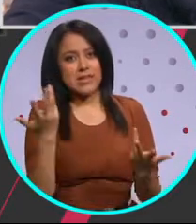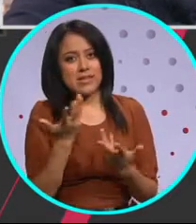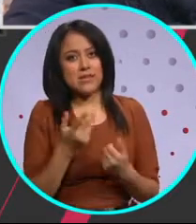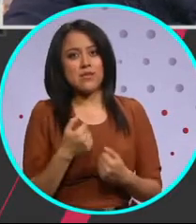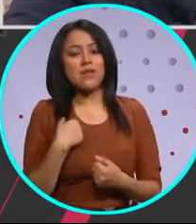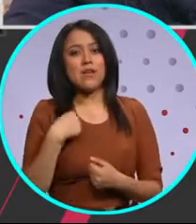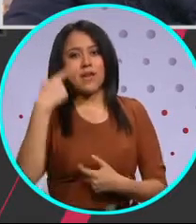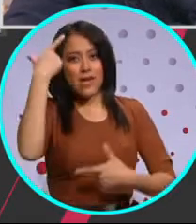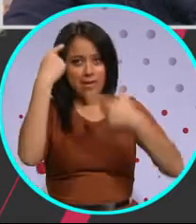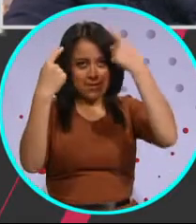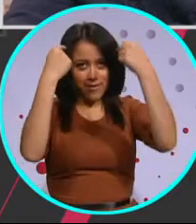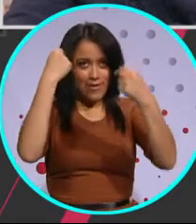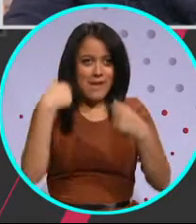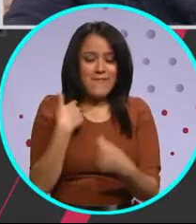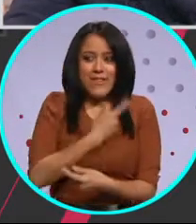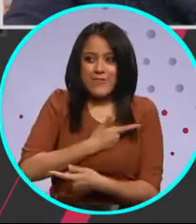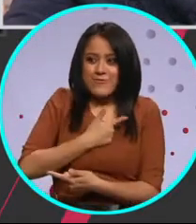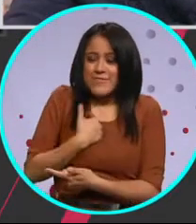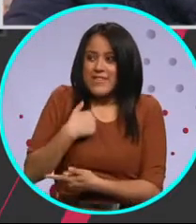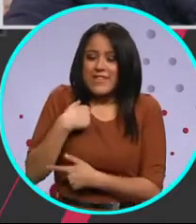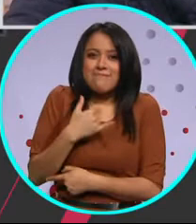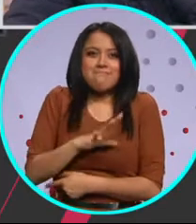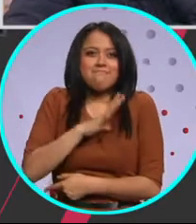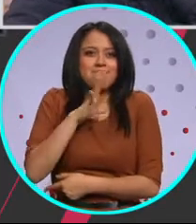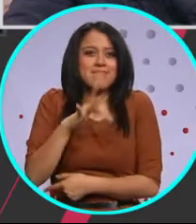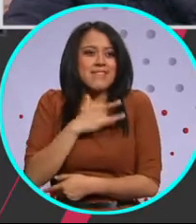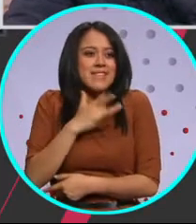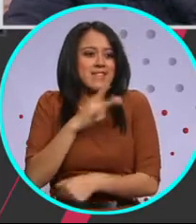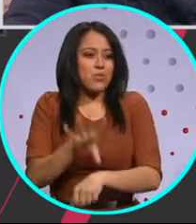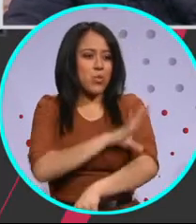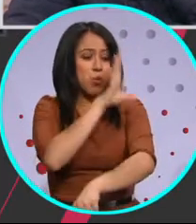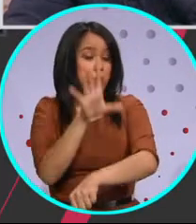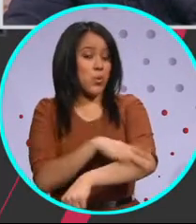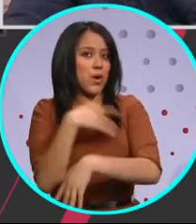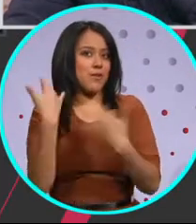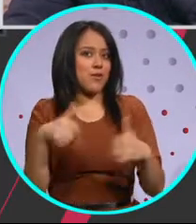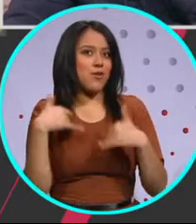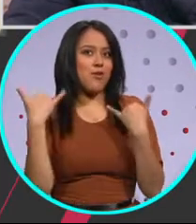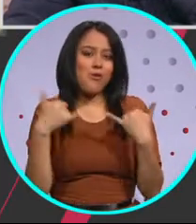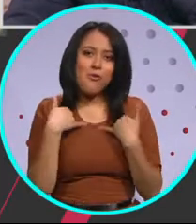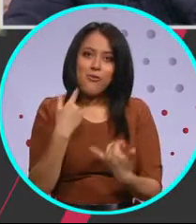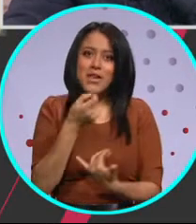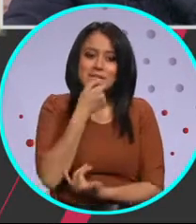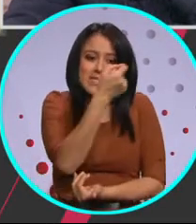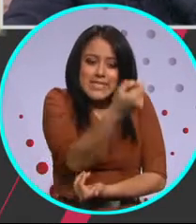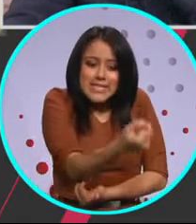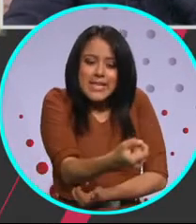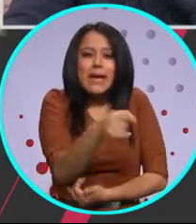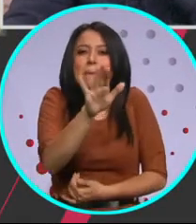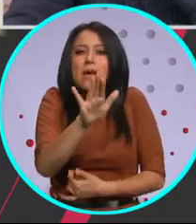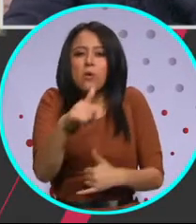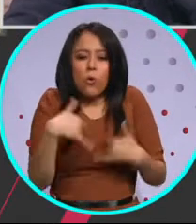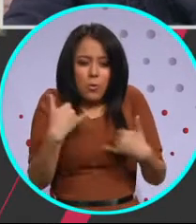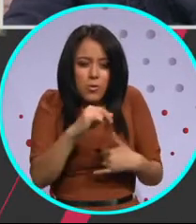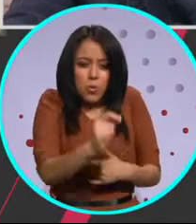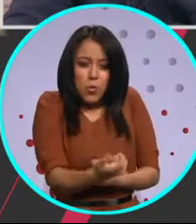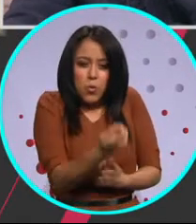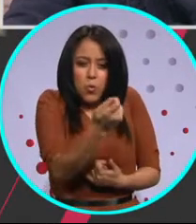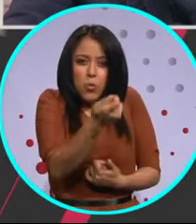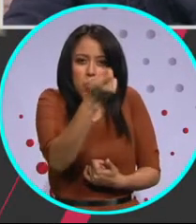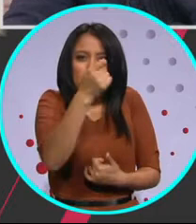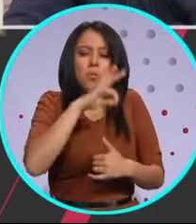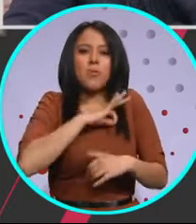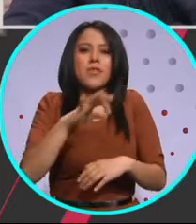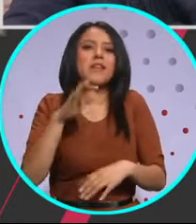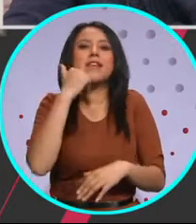graduaciones lo que me emociona realmente ver a los jóvenes porque son claritos chavitos que han tomado por decisión